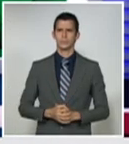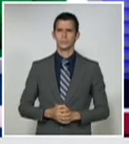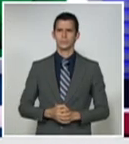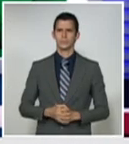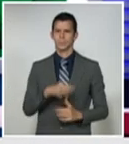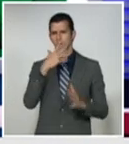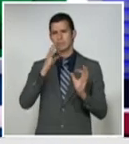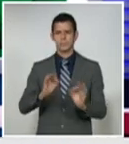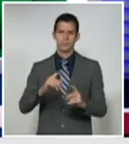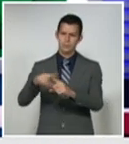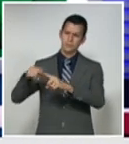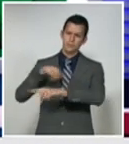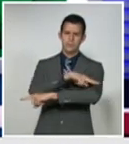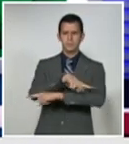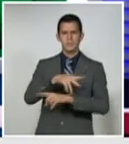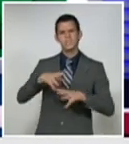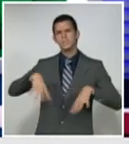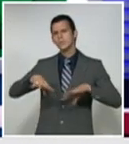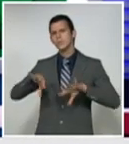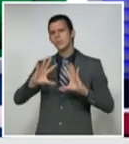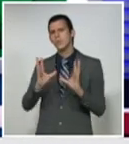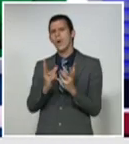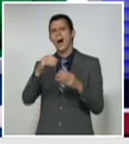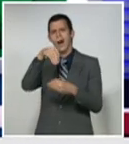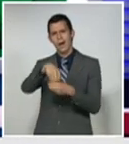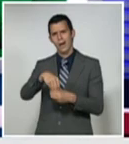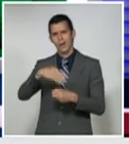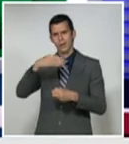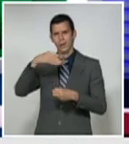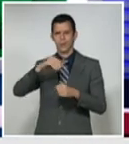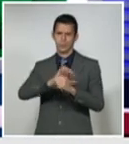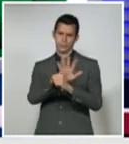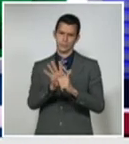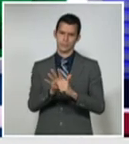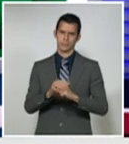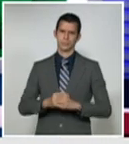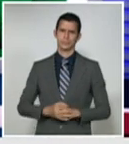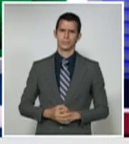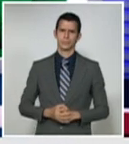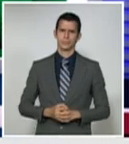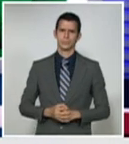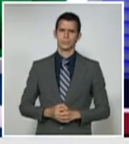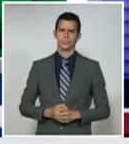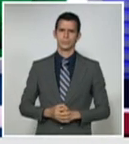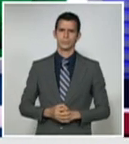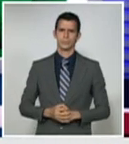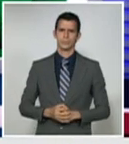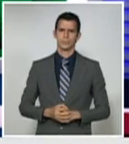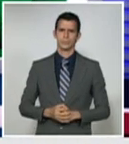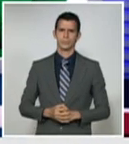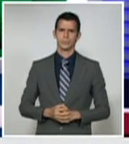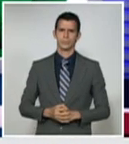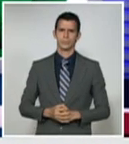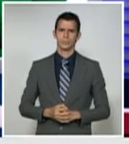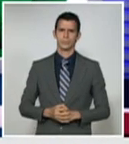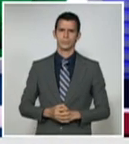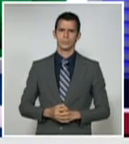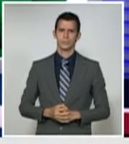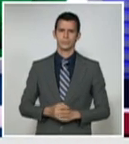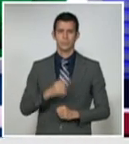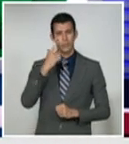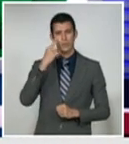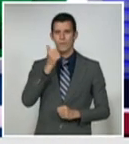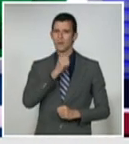que traduce lo complejo que se ha hecho para toda la comunidad médica, científica, para